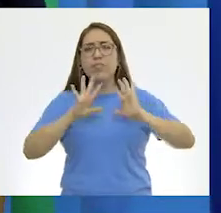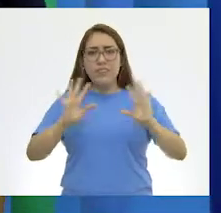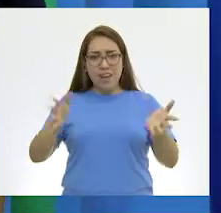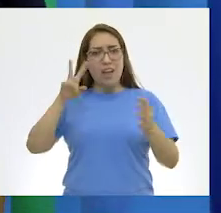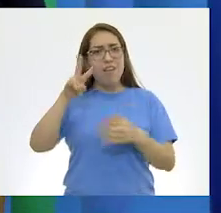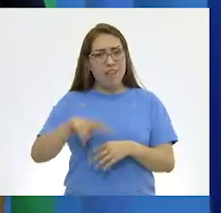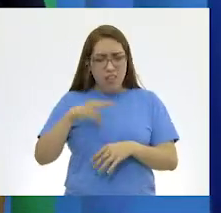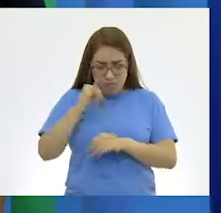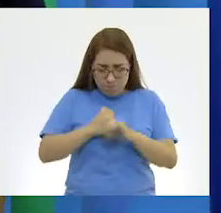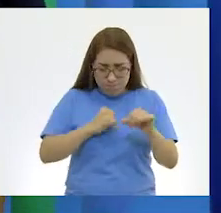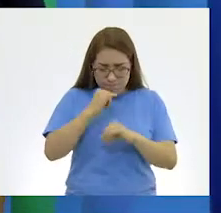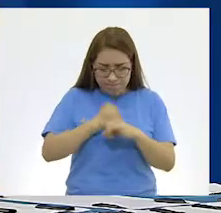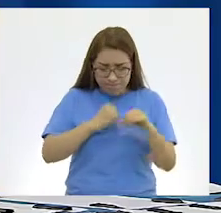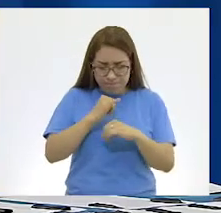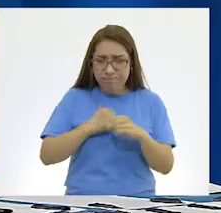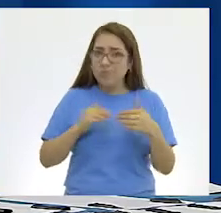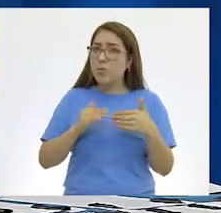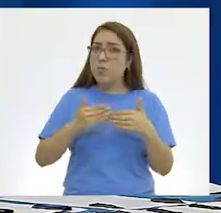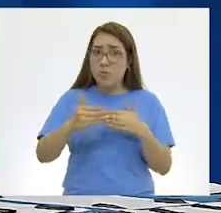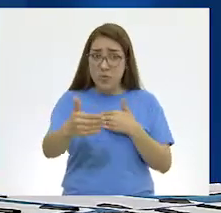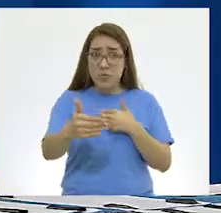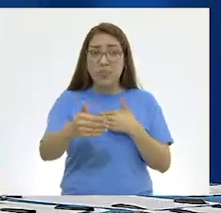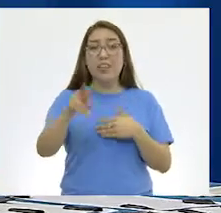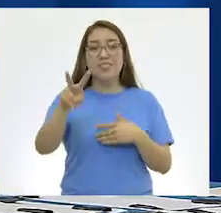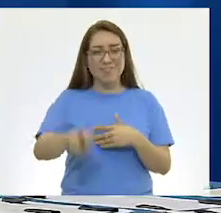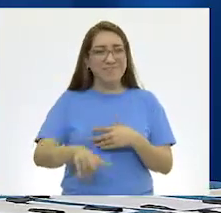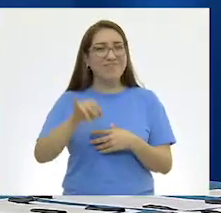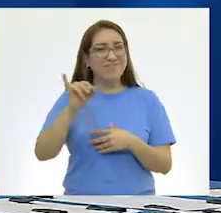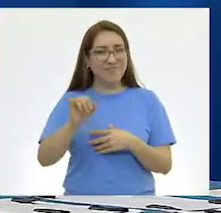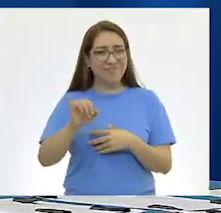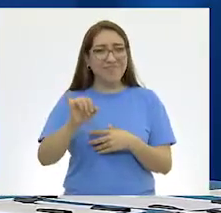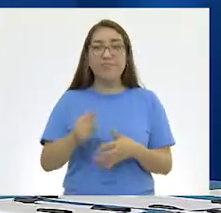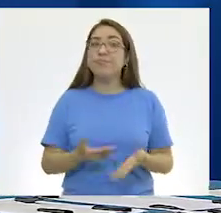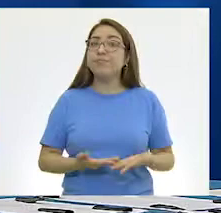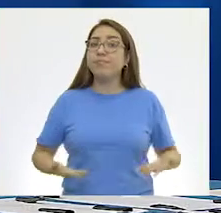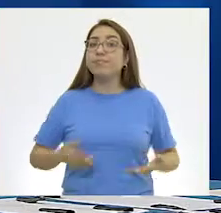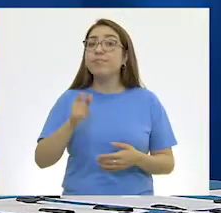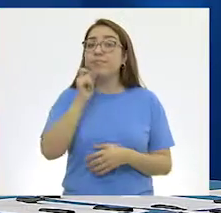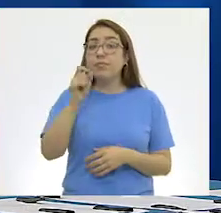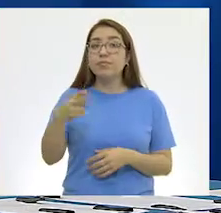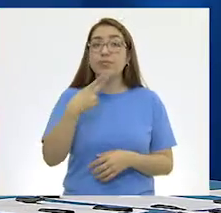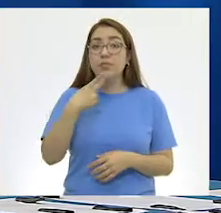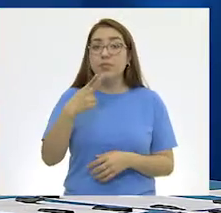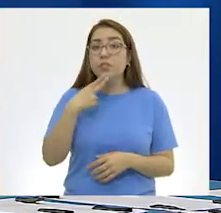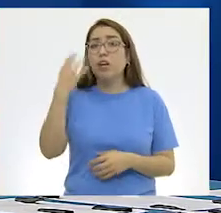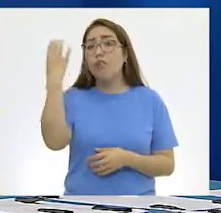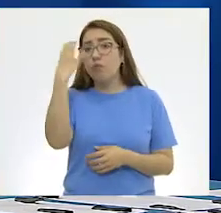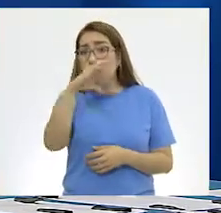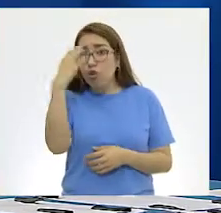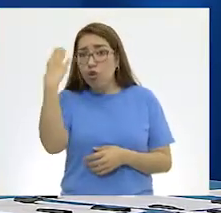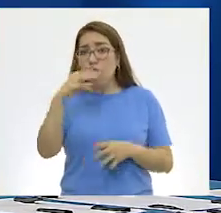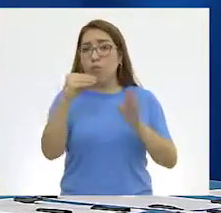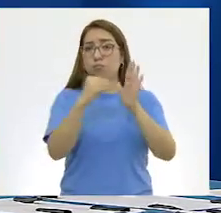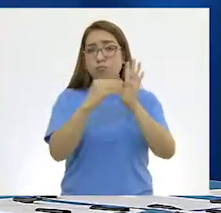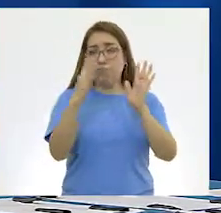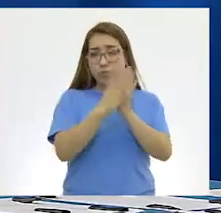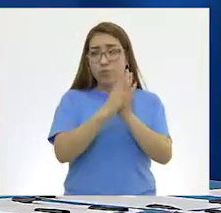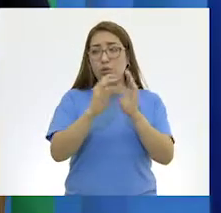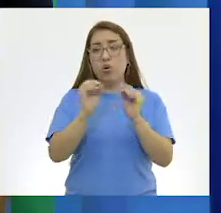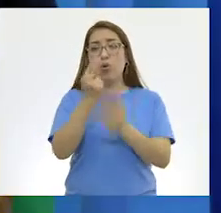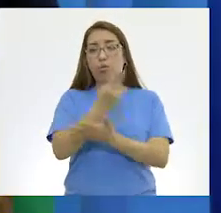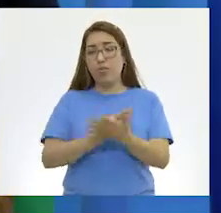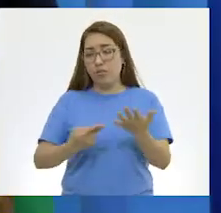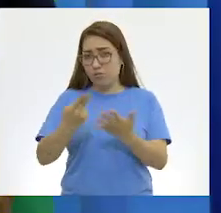nuestra investigación, maestra. Así es. Y también vamos a incluir algunos recursos gráficos como fotografías o ilustraciones.